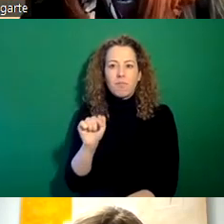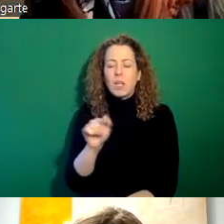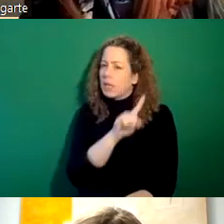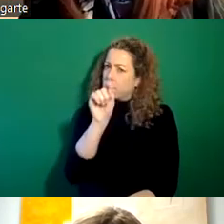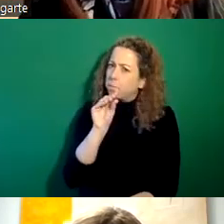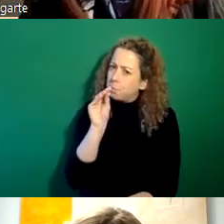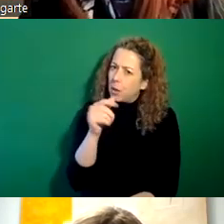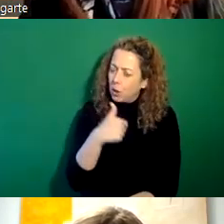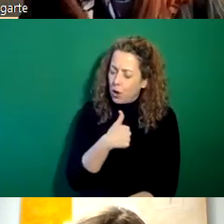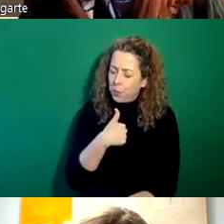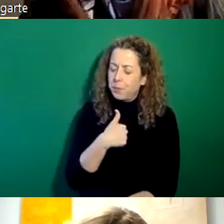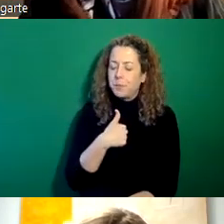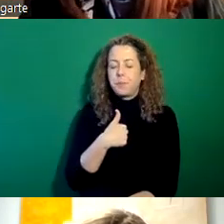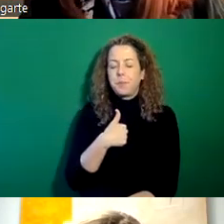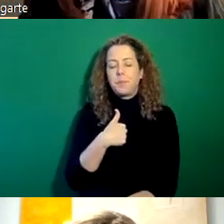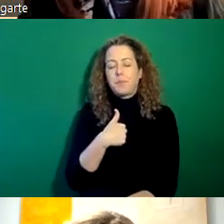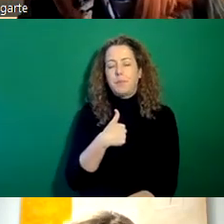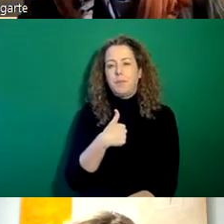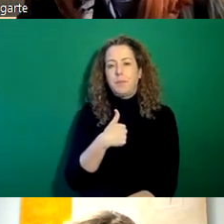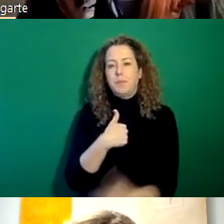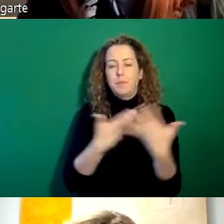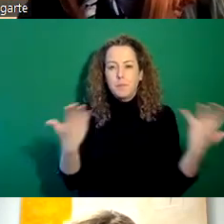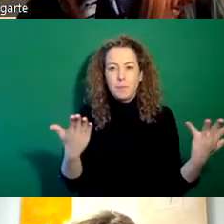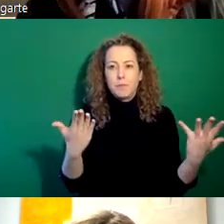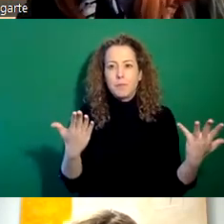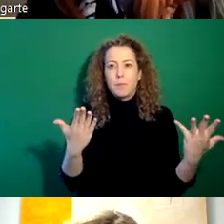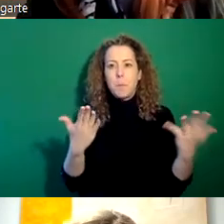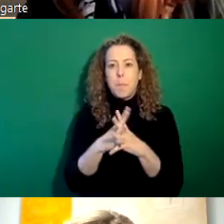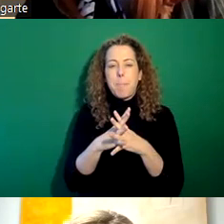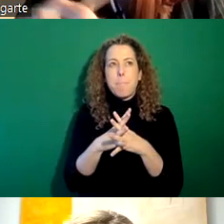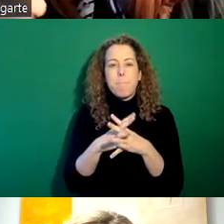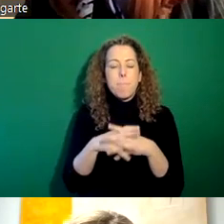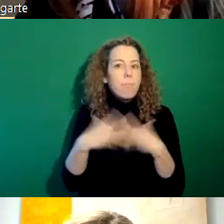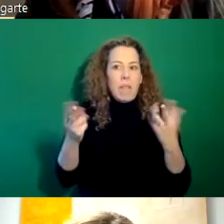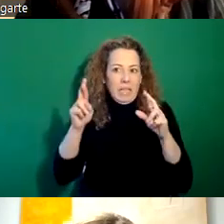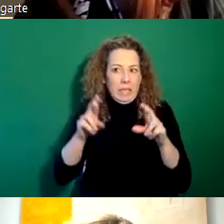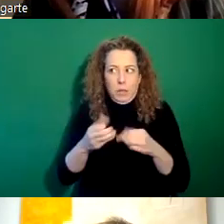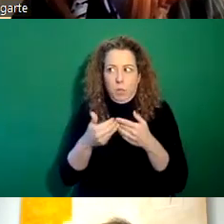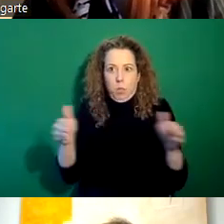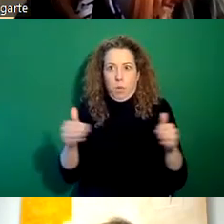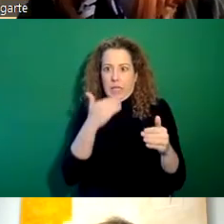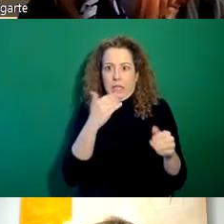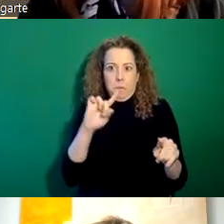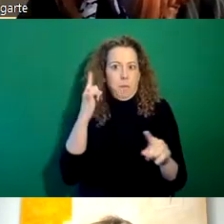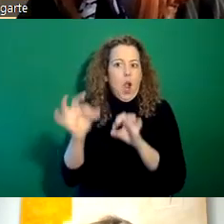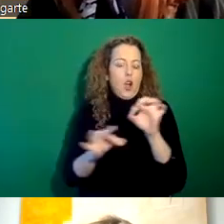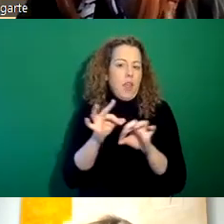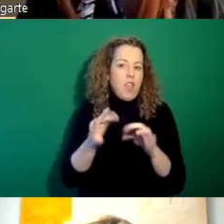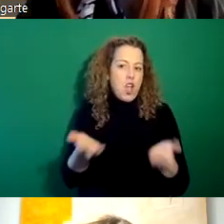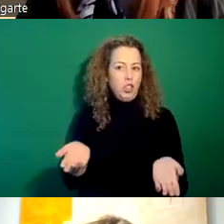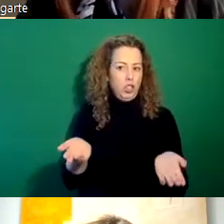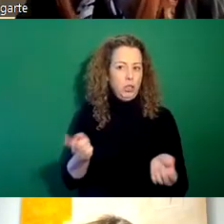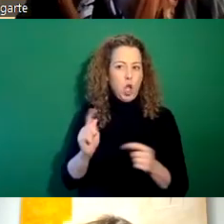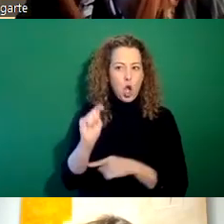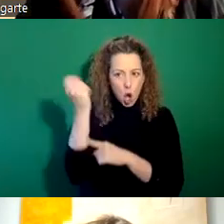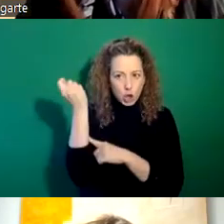digo yo ahora, siendo de las primeras residencias o organizaciones que